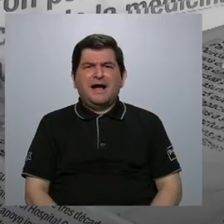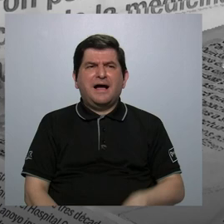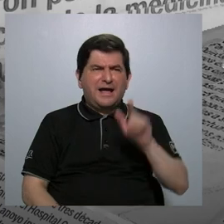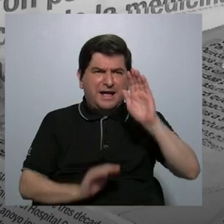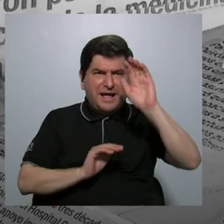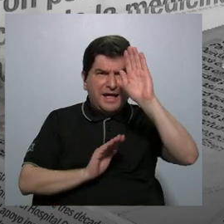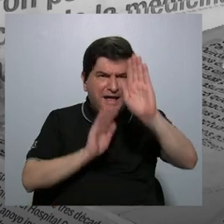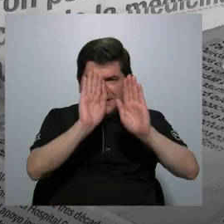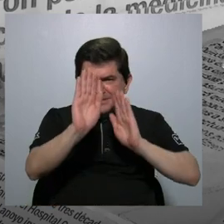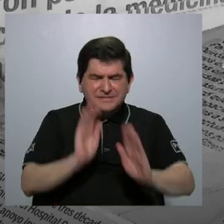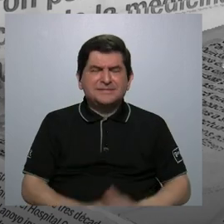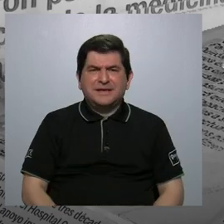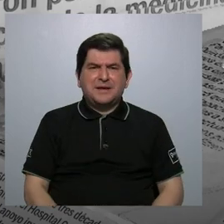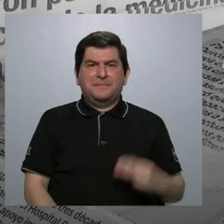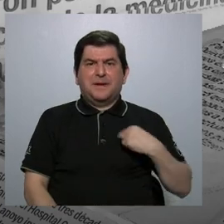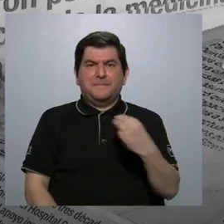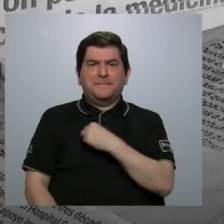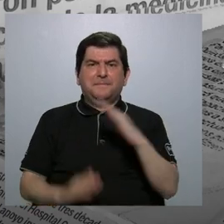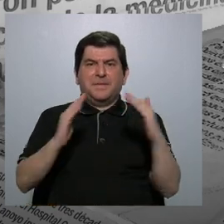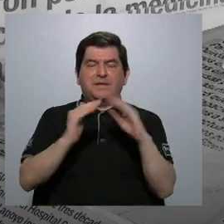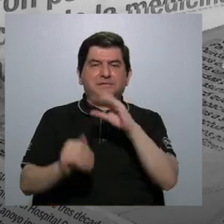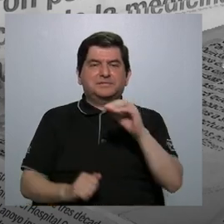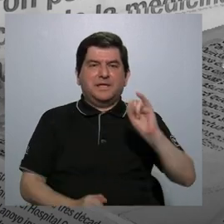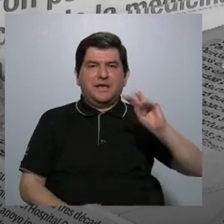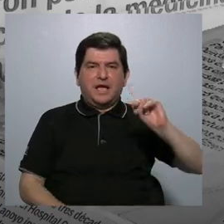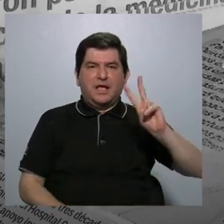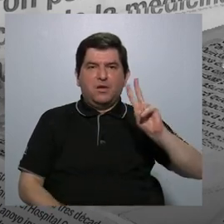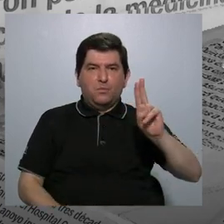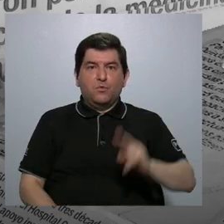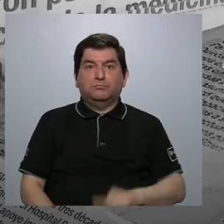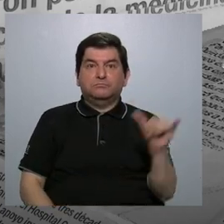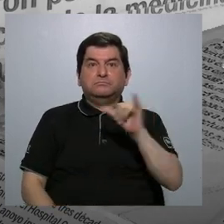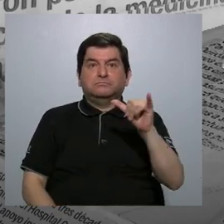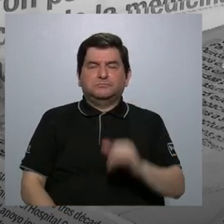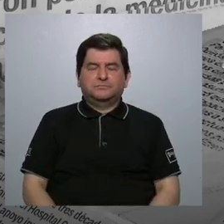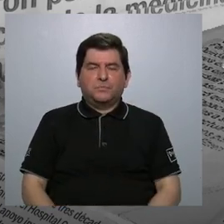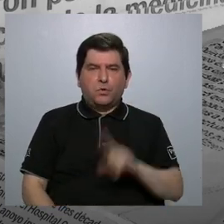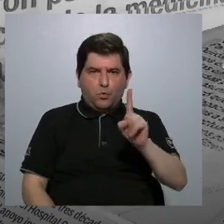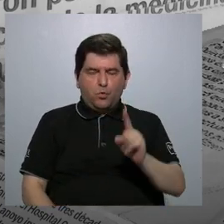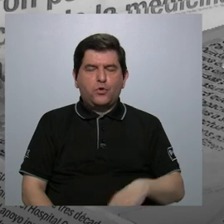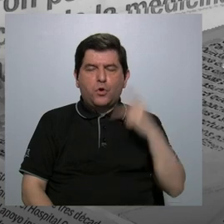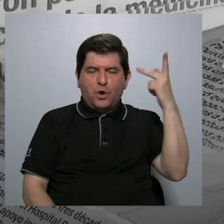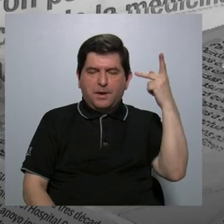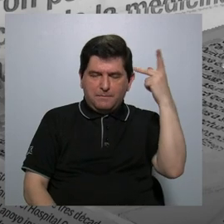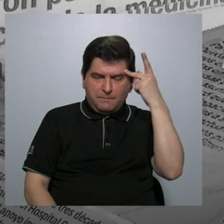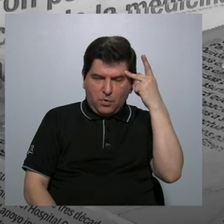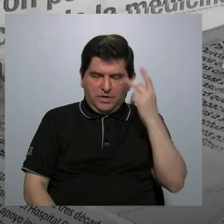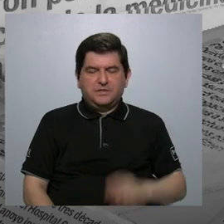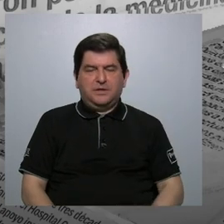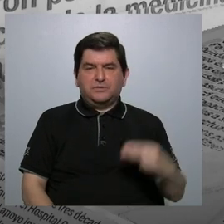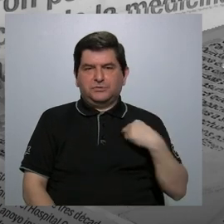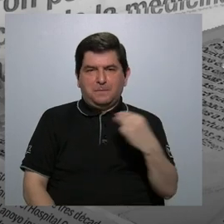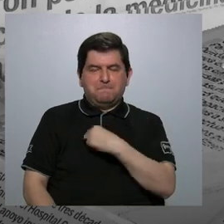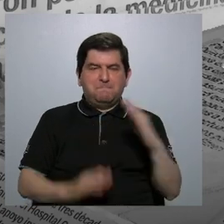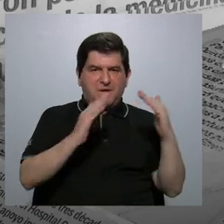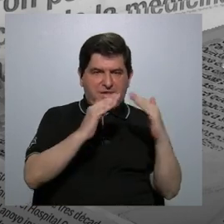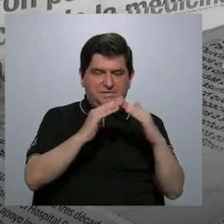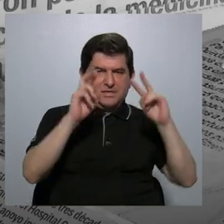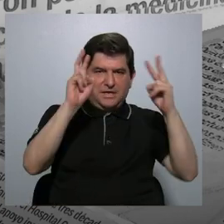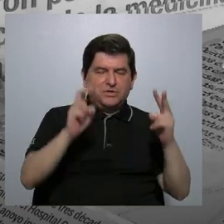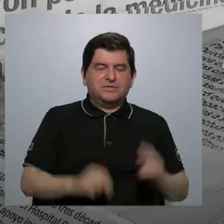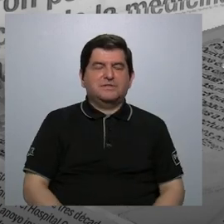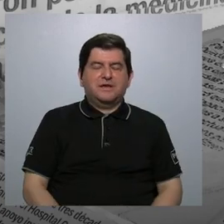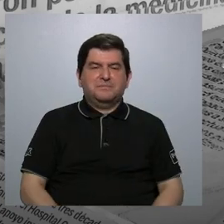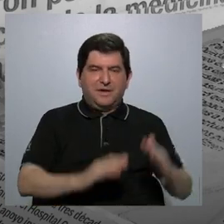el del IMBU y son muy similares. Entonces, el MIVA debería concentrarse en el tema de políticas de Estado para el tema de